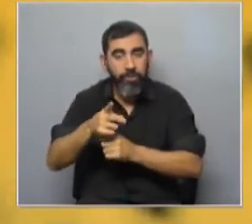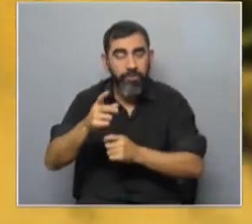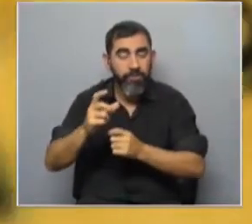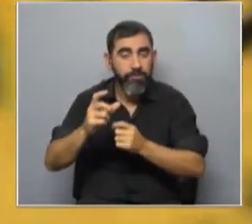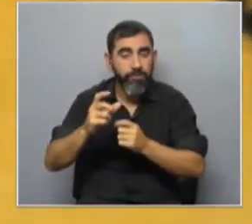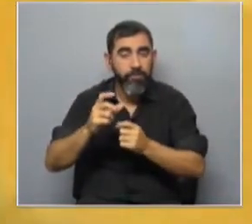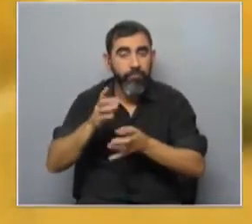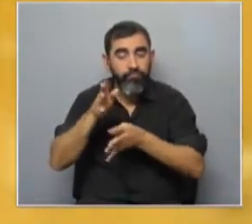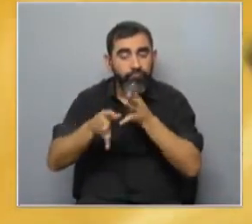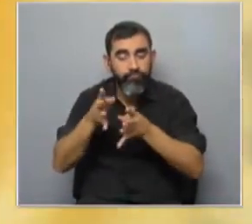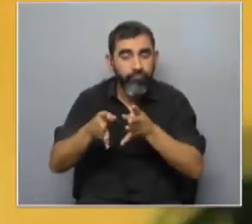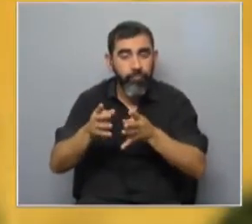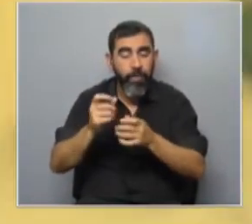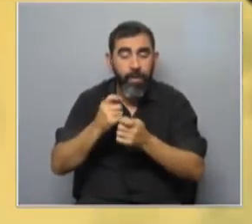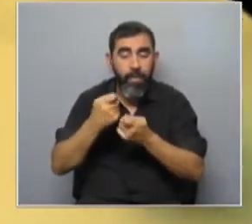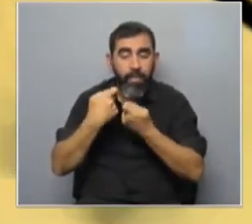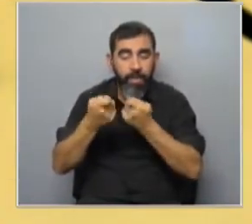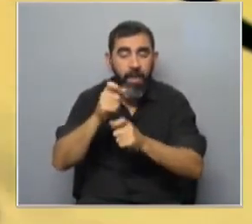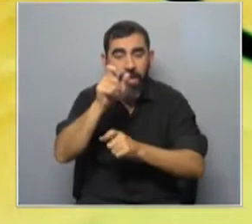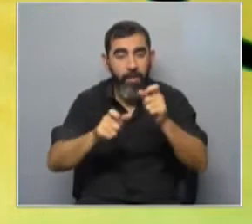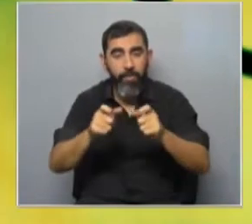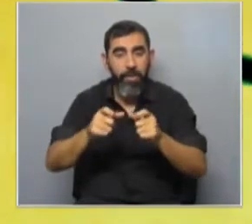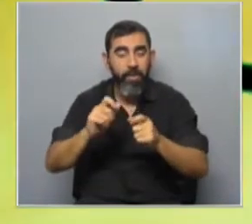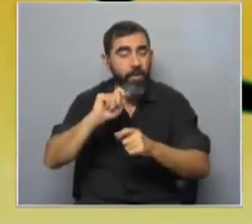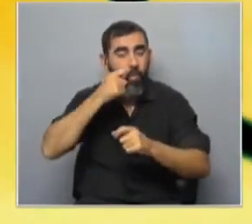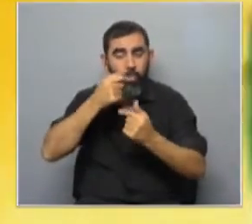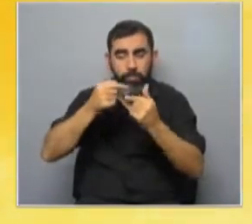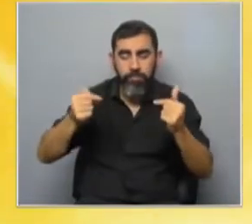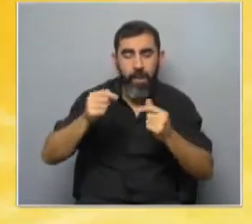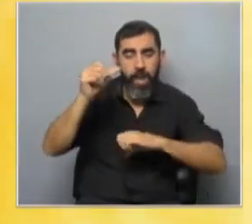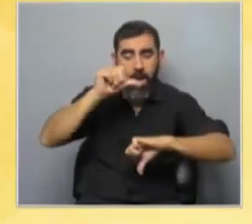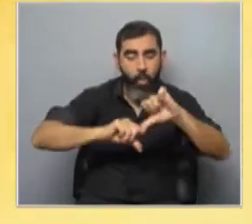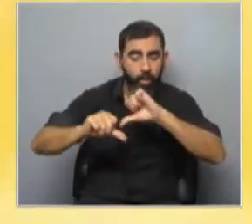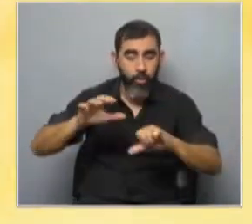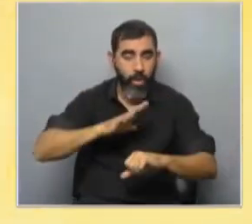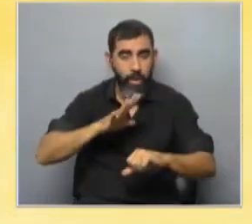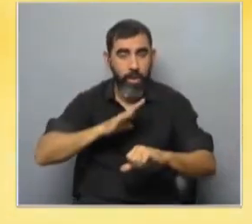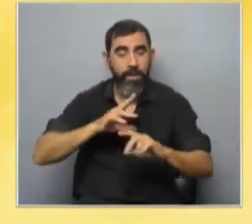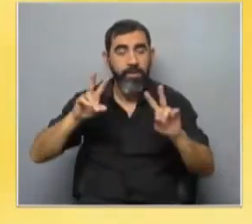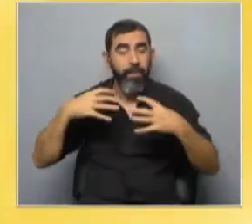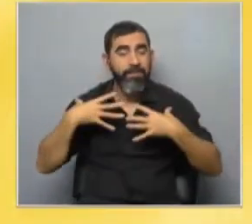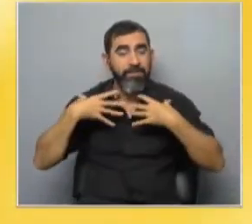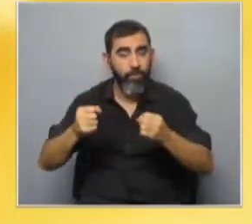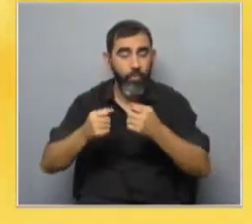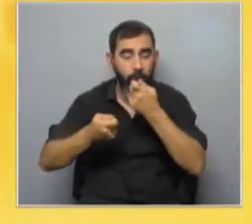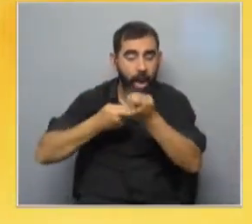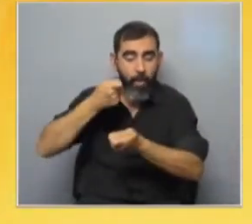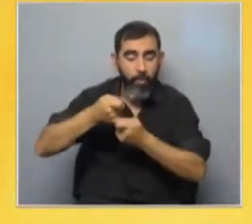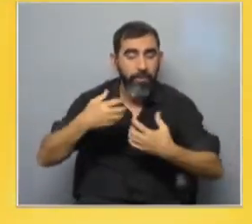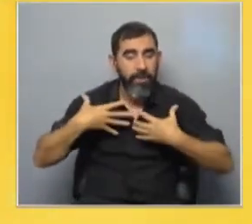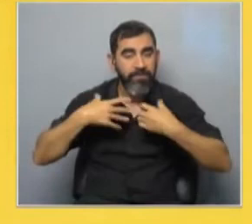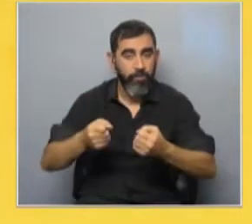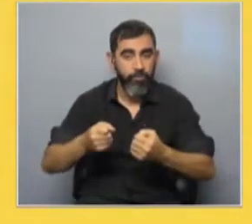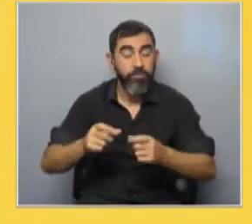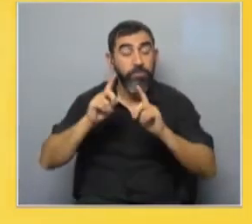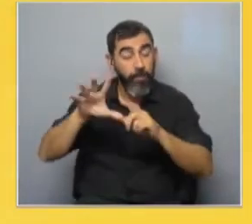sinergia para poder darle a la población toda la riqueza que hay en los laboratorios, ¿no? A nivel de salud, todo lo que puede aportar a la salud.